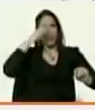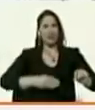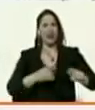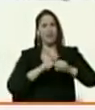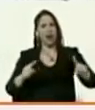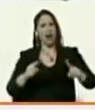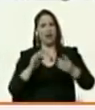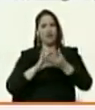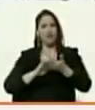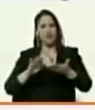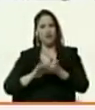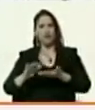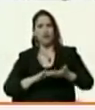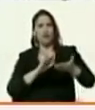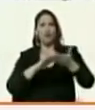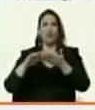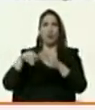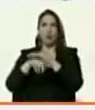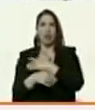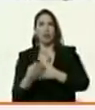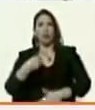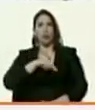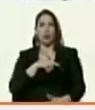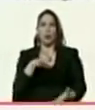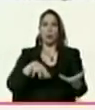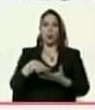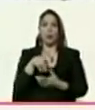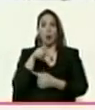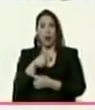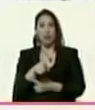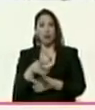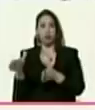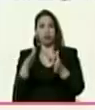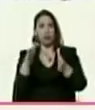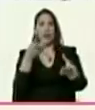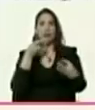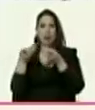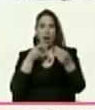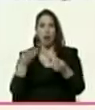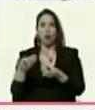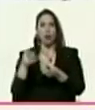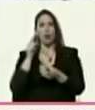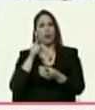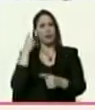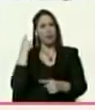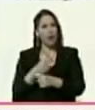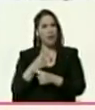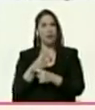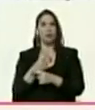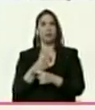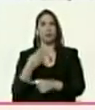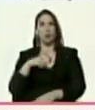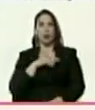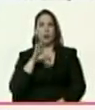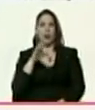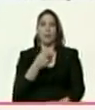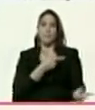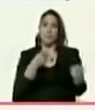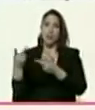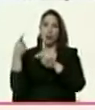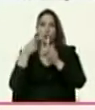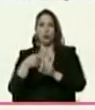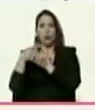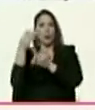nuestros asuntos internos. Y que sea esto, el diálogo, lo que impere en nuestro país, y yo invito a que se sumen